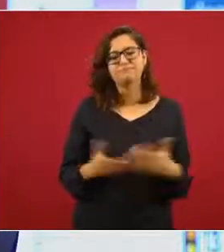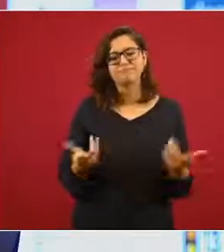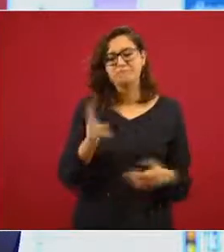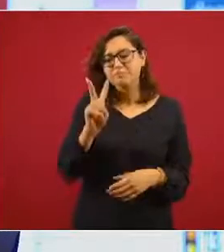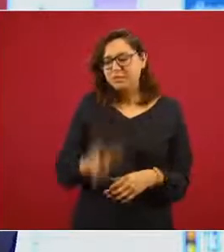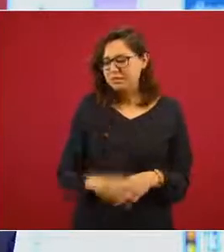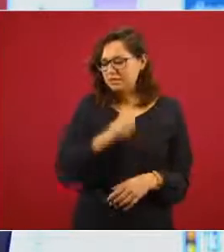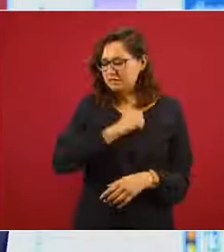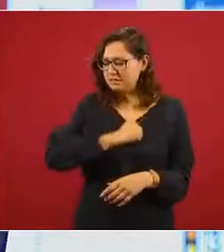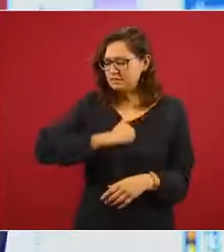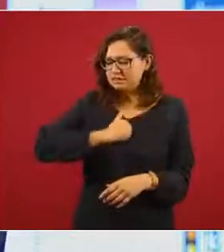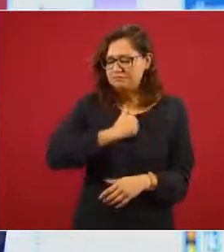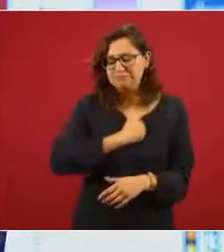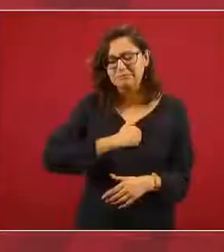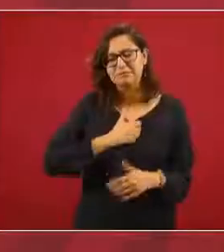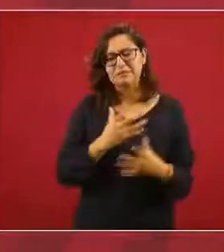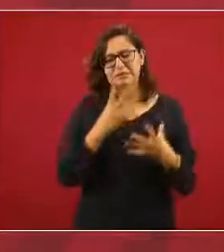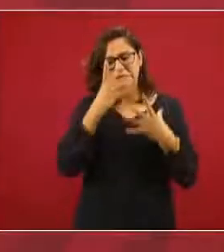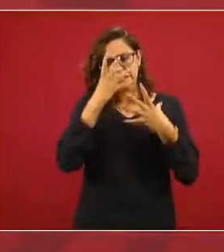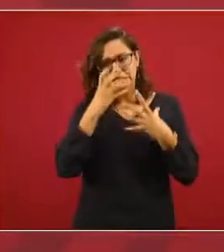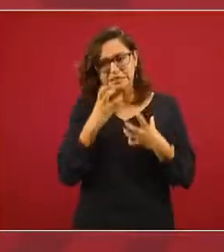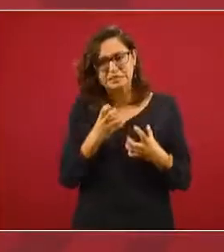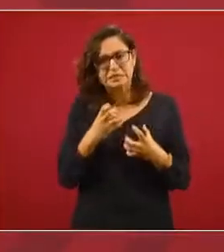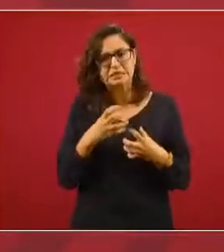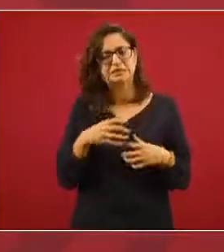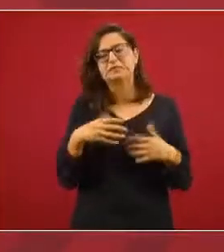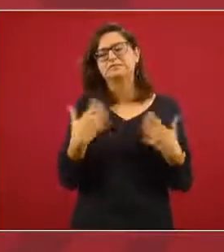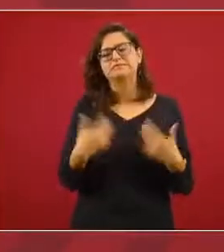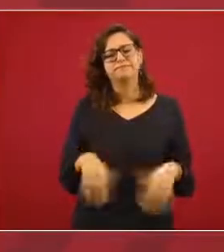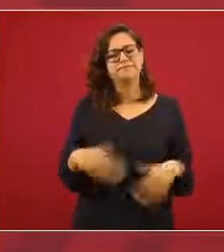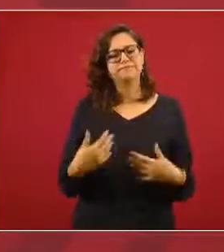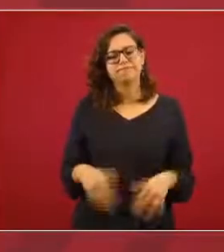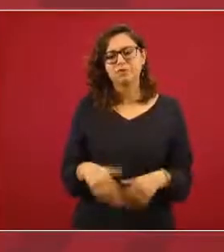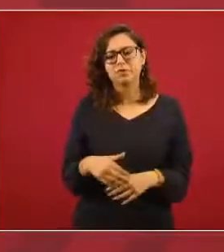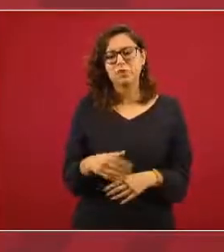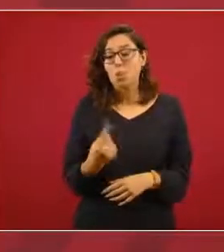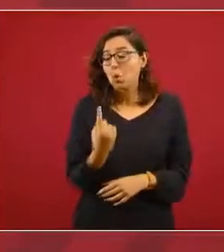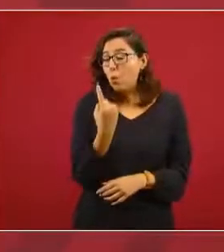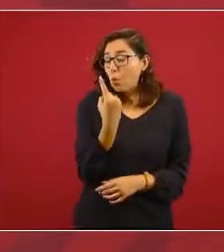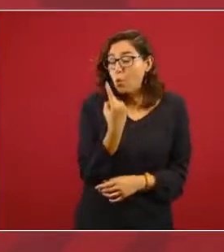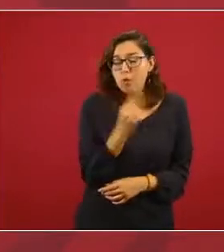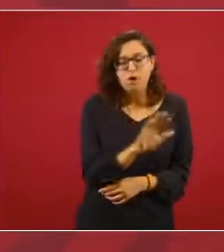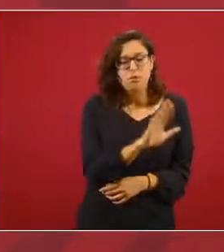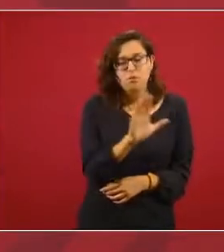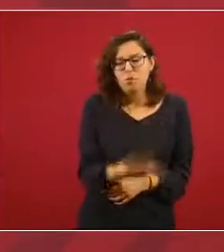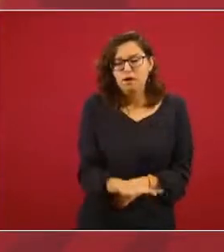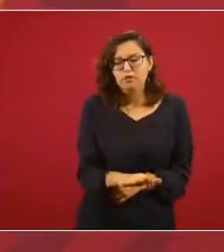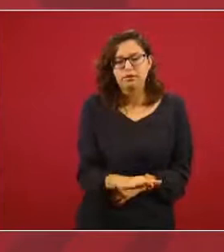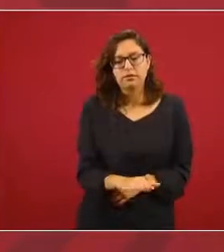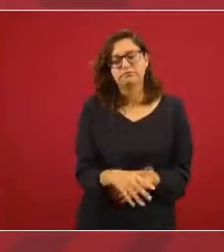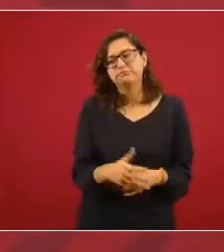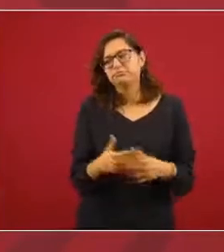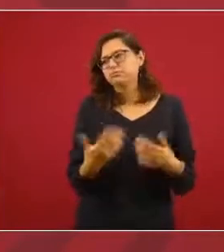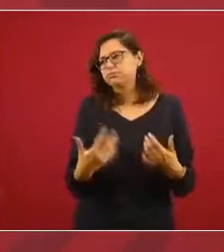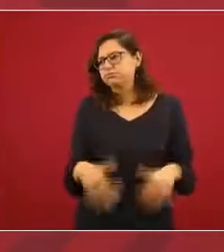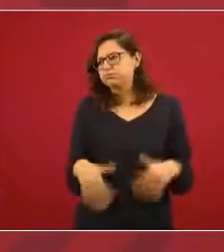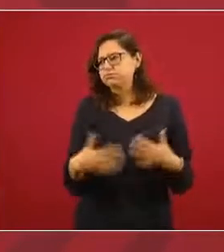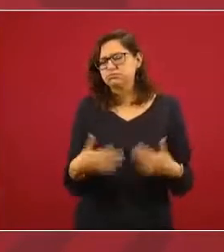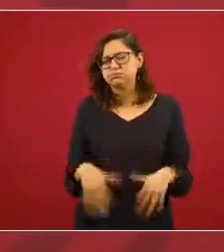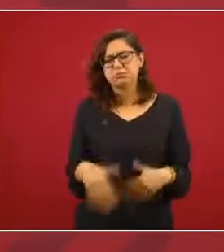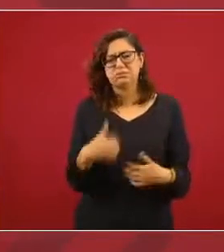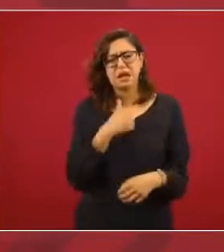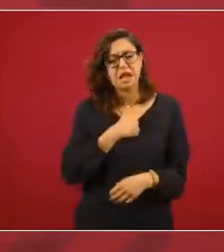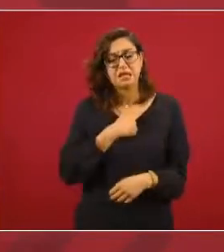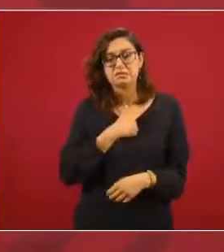hemos señalado, como lo acaba de decir el presidente, que ocurra tan solo una muerte, con mayor razón cuando ocurren decenas de